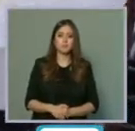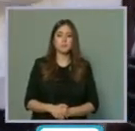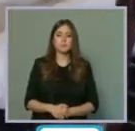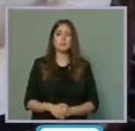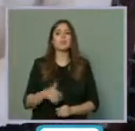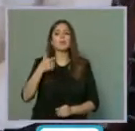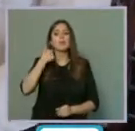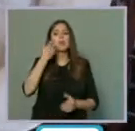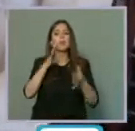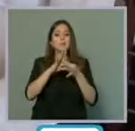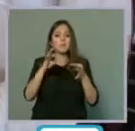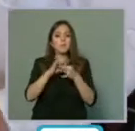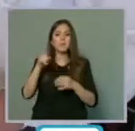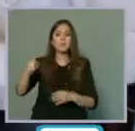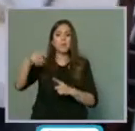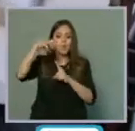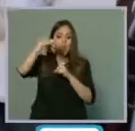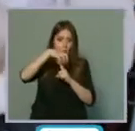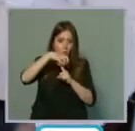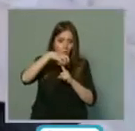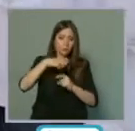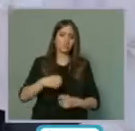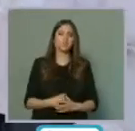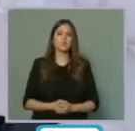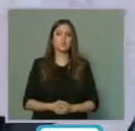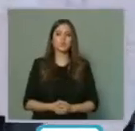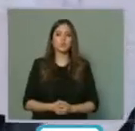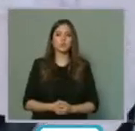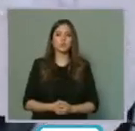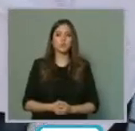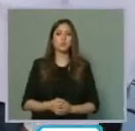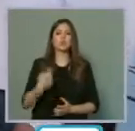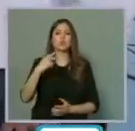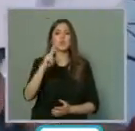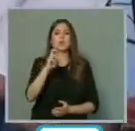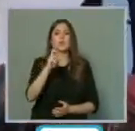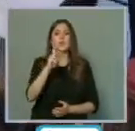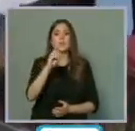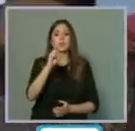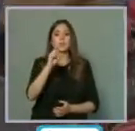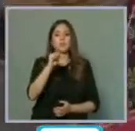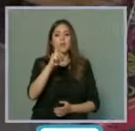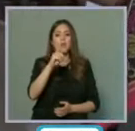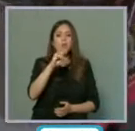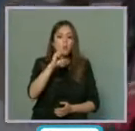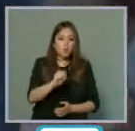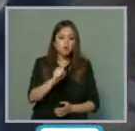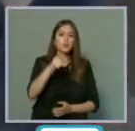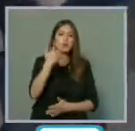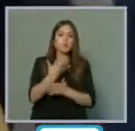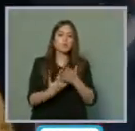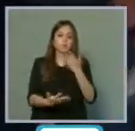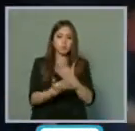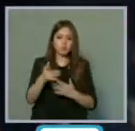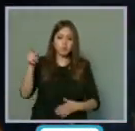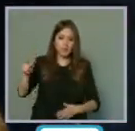¿sí? Es hongos. Son hongos reposados. Reposados, Sí. elaborados por ella,